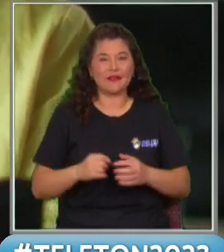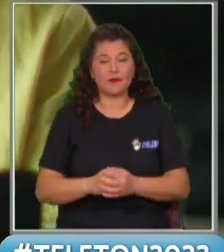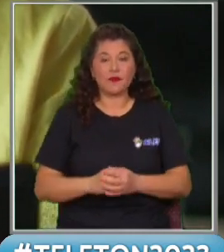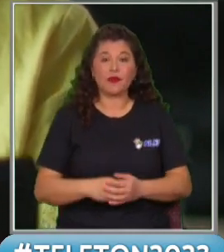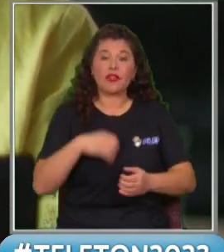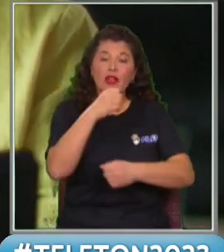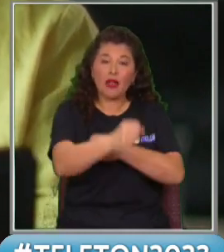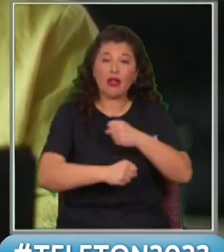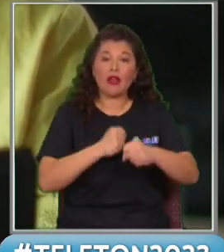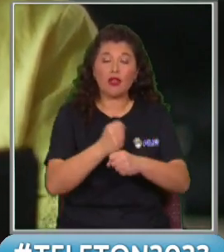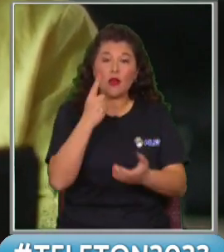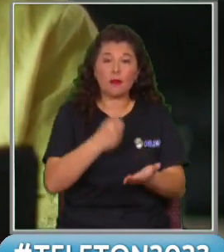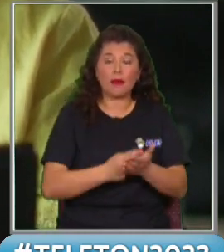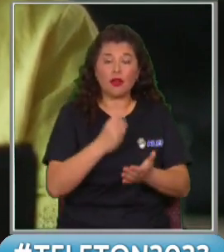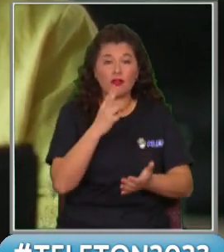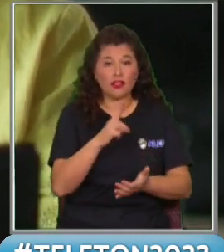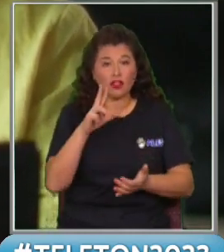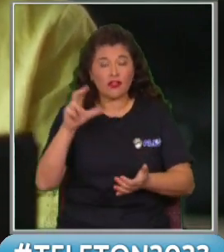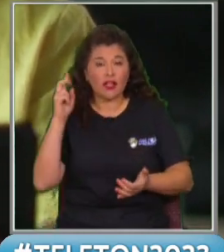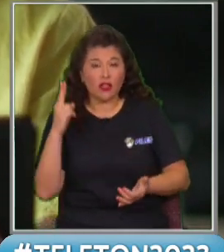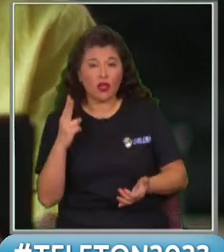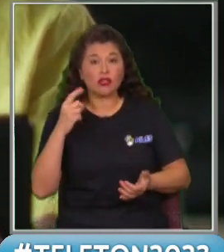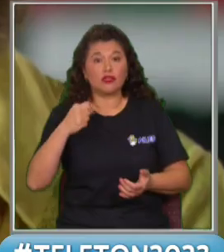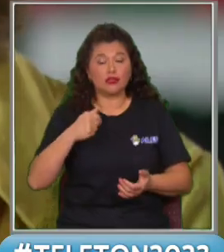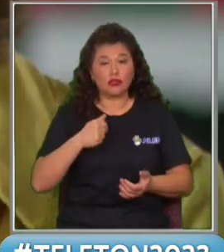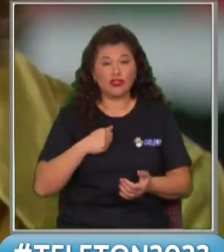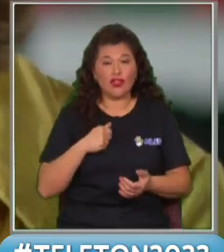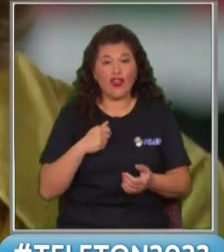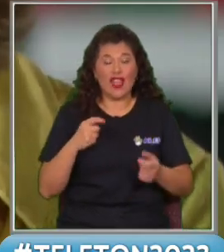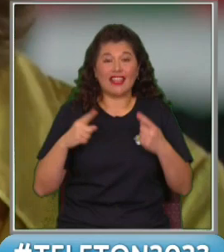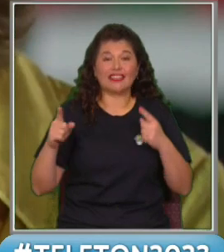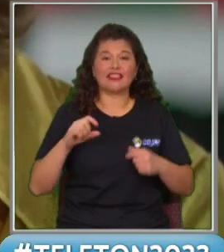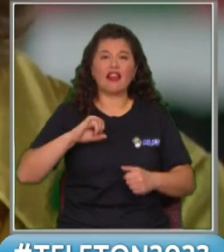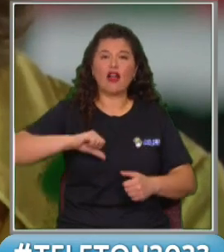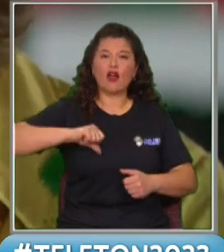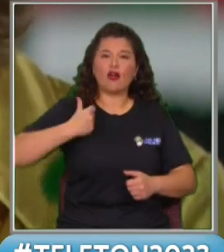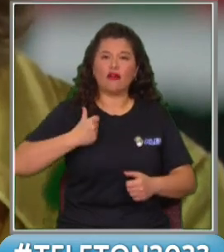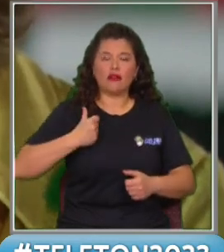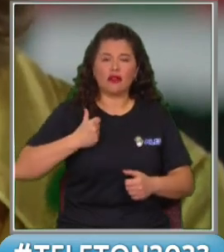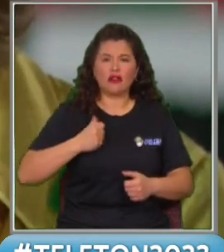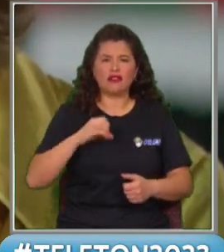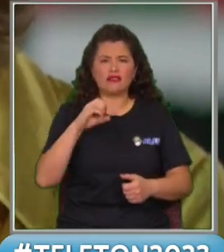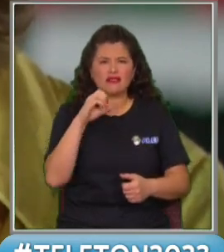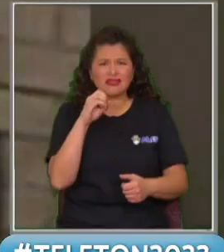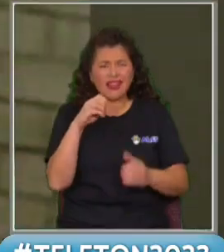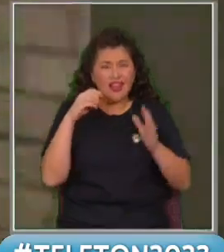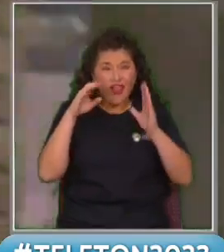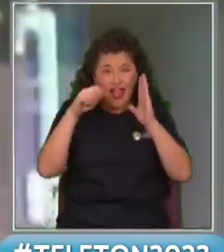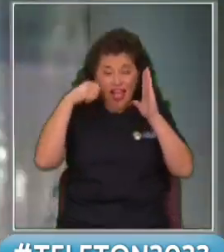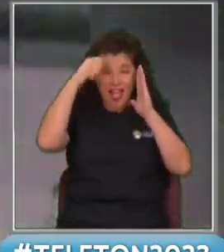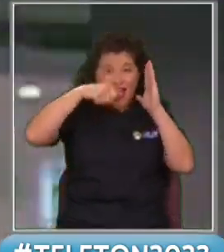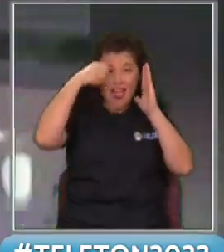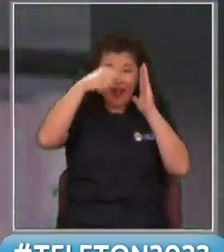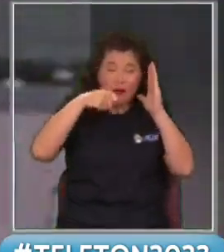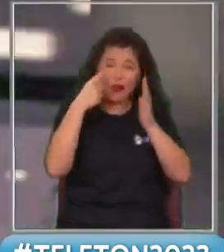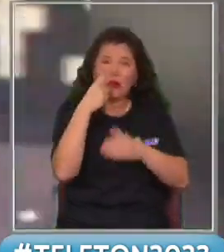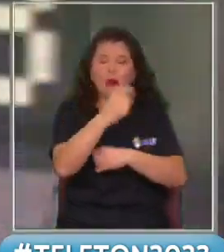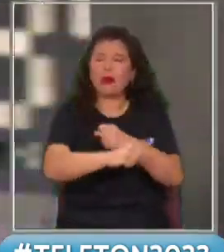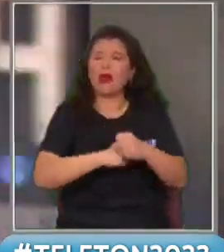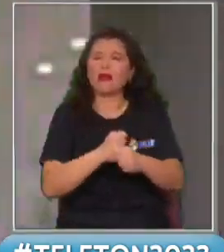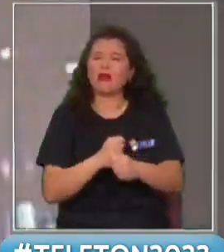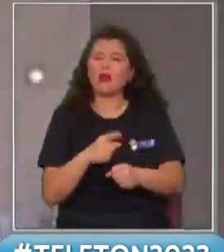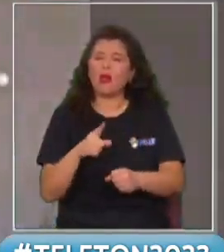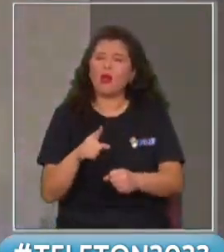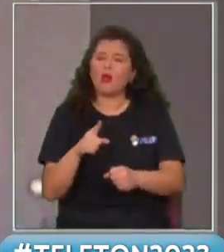En el año 1992 estaba haciendo Extra Jóvenes. Tenía cero rodaje, llevaba un año con suerte. Y como que un ejecutivo